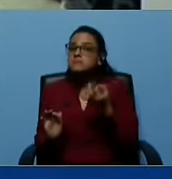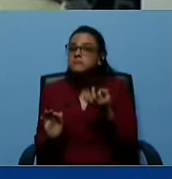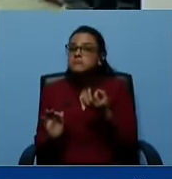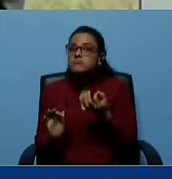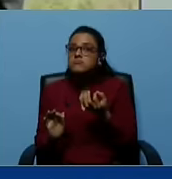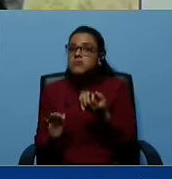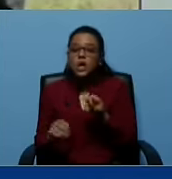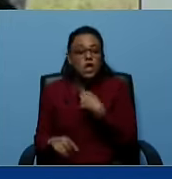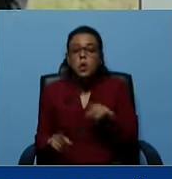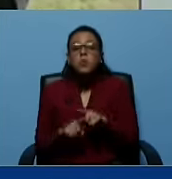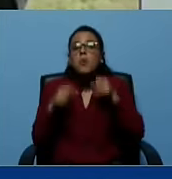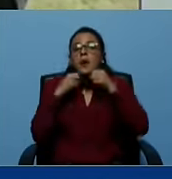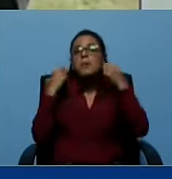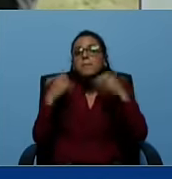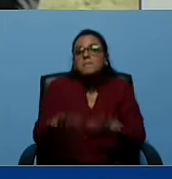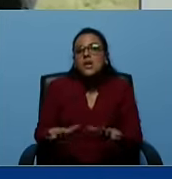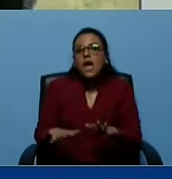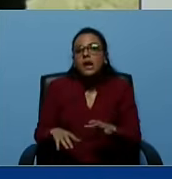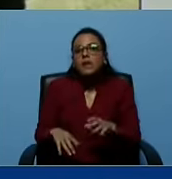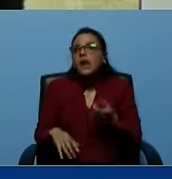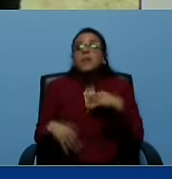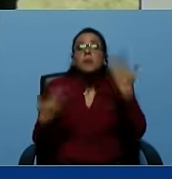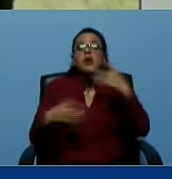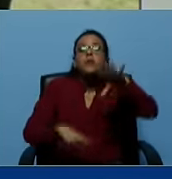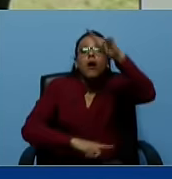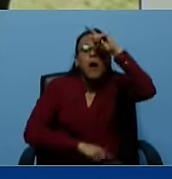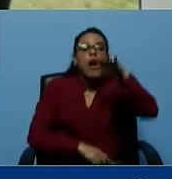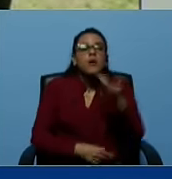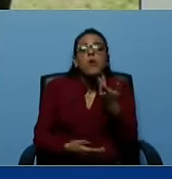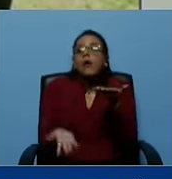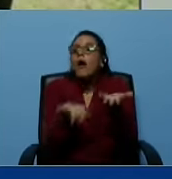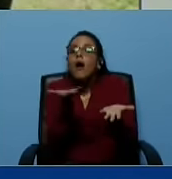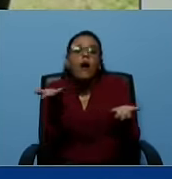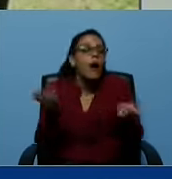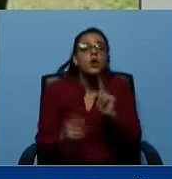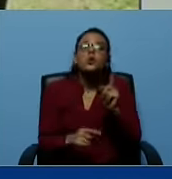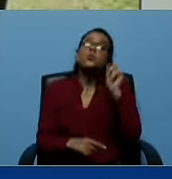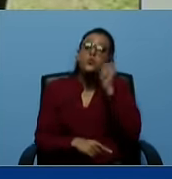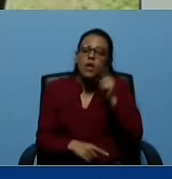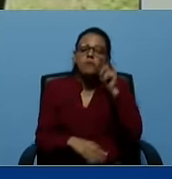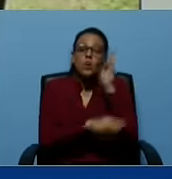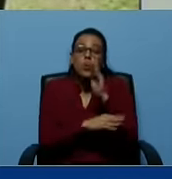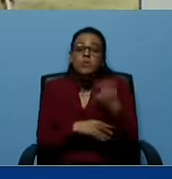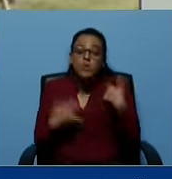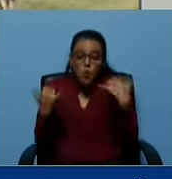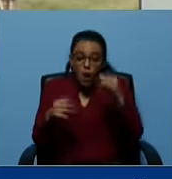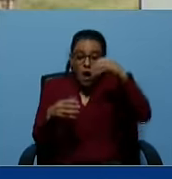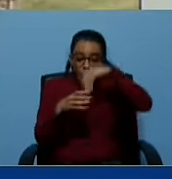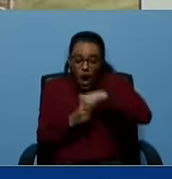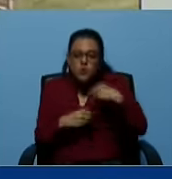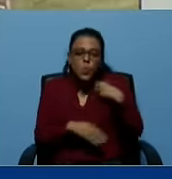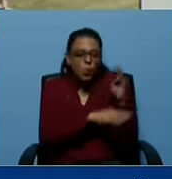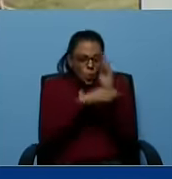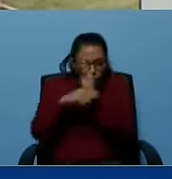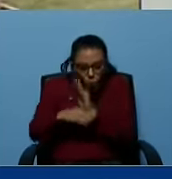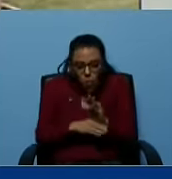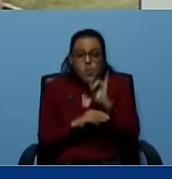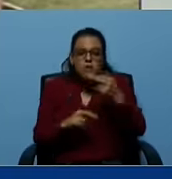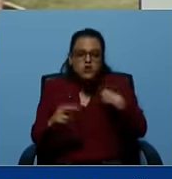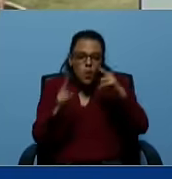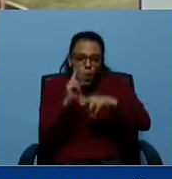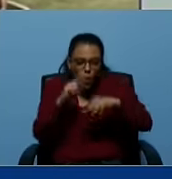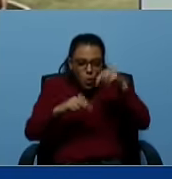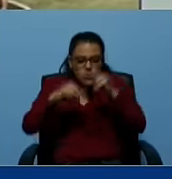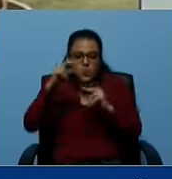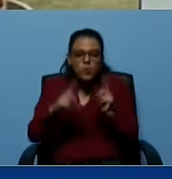Triste, ¿verdad? Que uno se quede a pedir. Uno tiene que cuidar lo que tiene y construir cosas mejores.